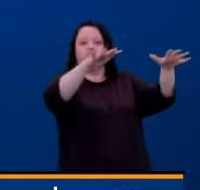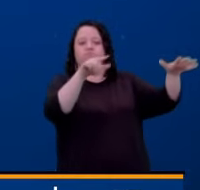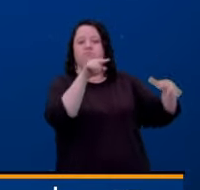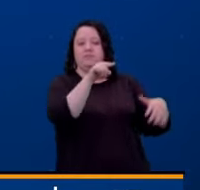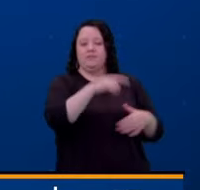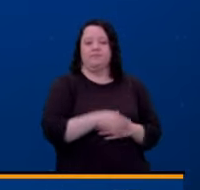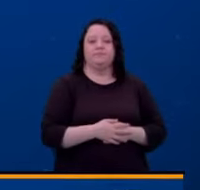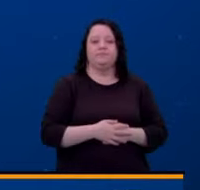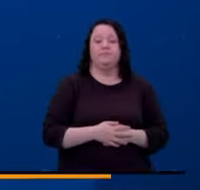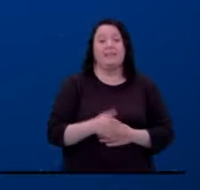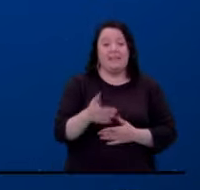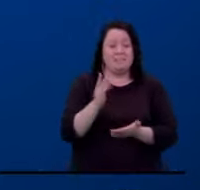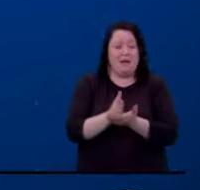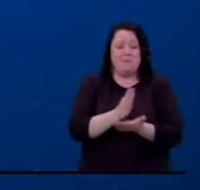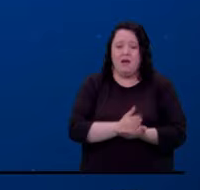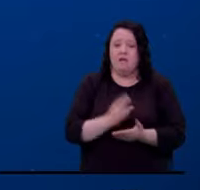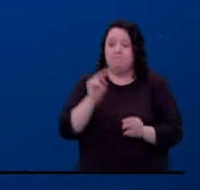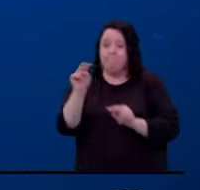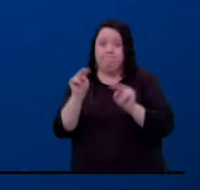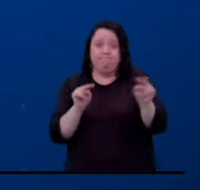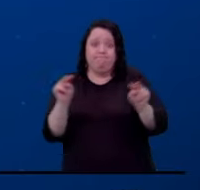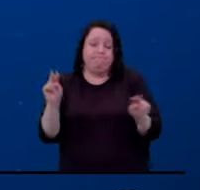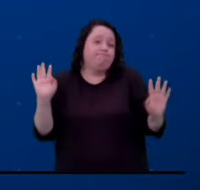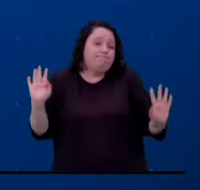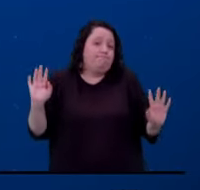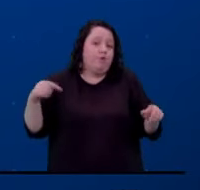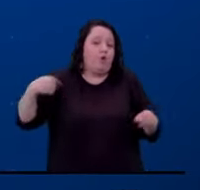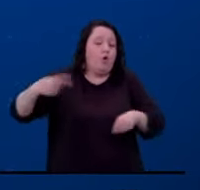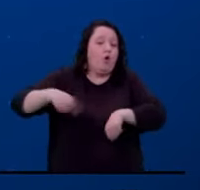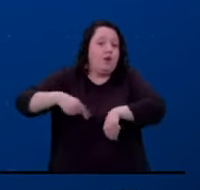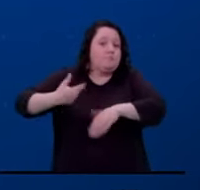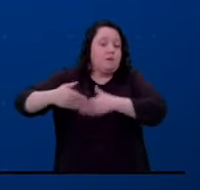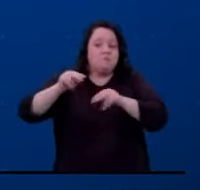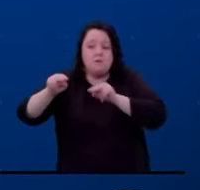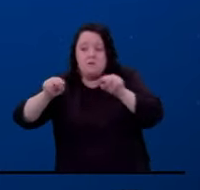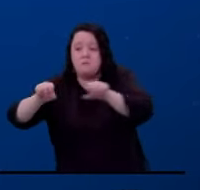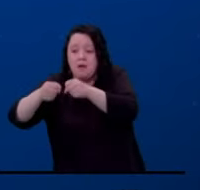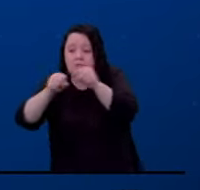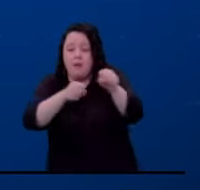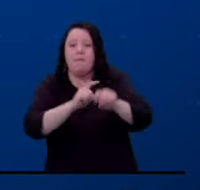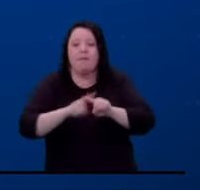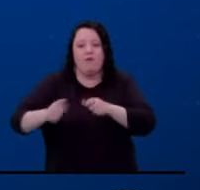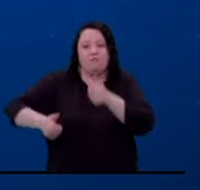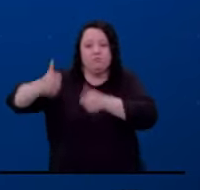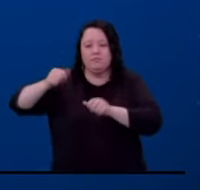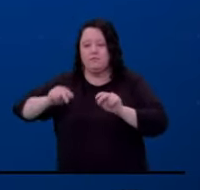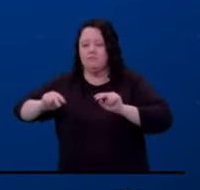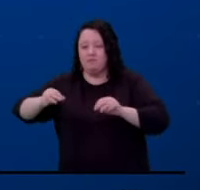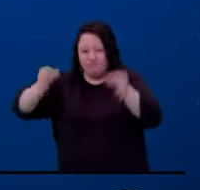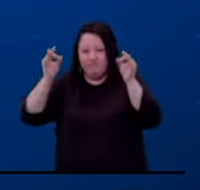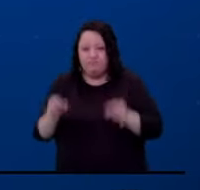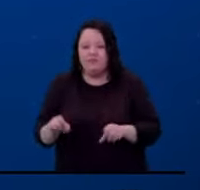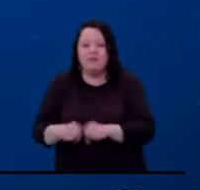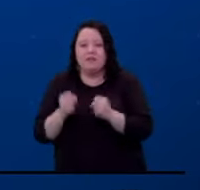De momento son los destrozos que pueden verse con el paso de las horas, pero las autoridades están evaluando los daños.